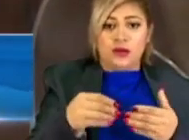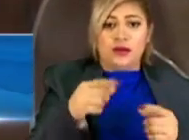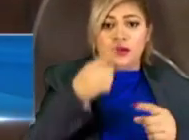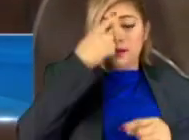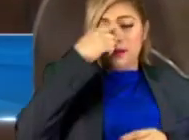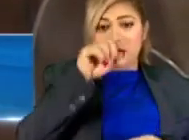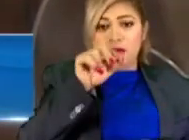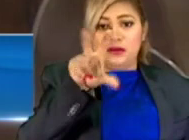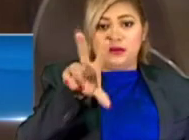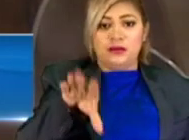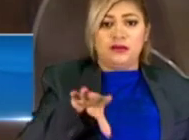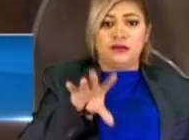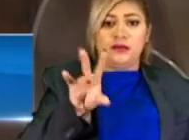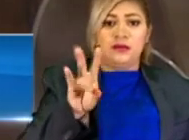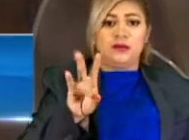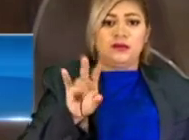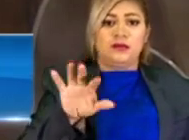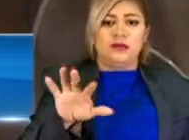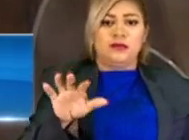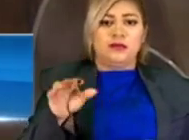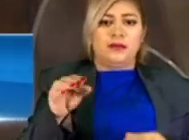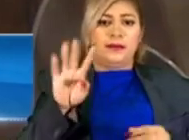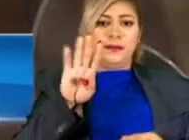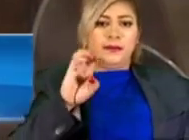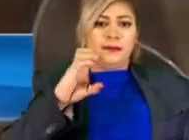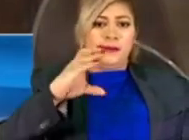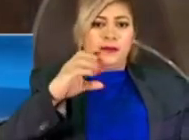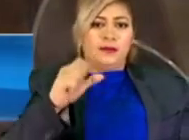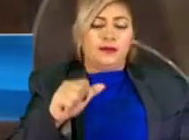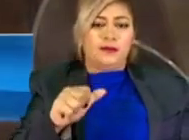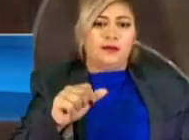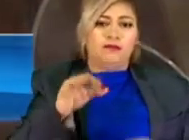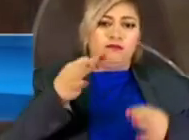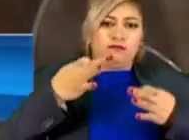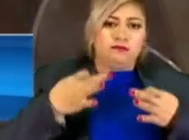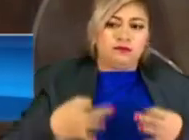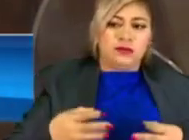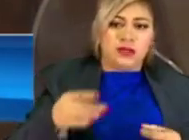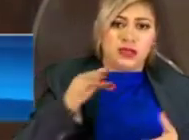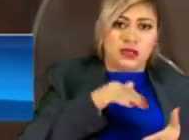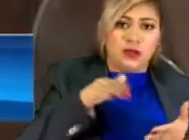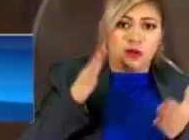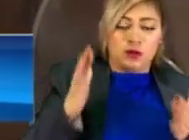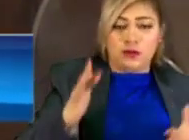136.914 becas del Concurso General de Excelencia,